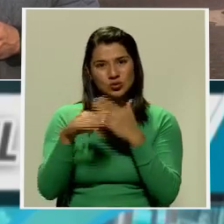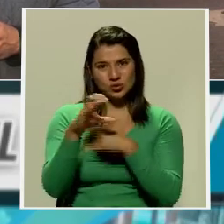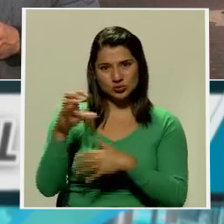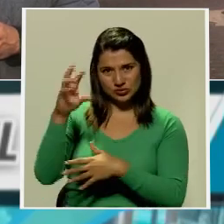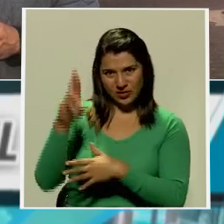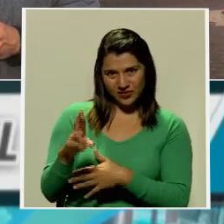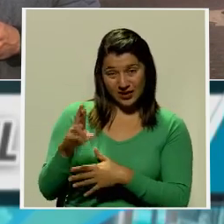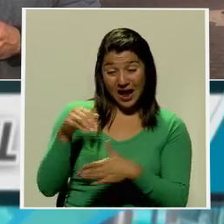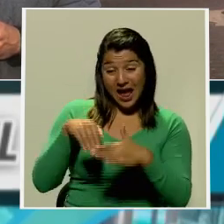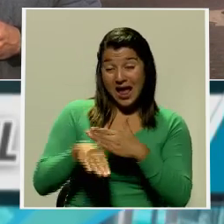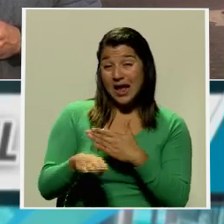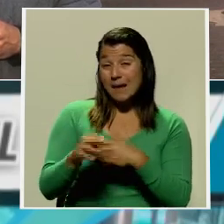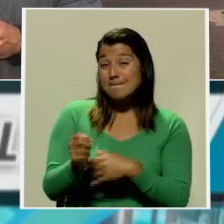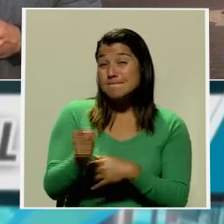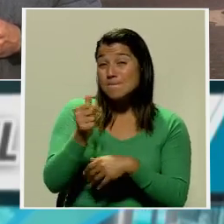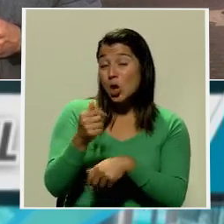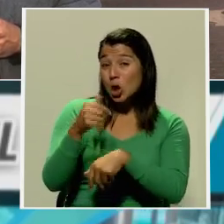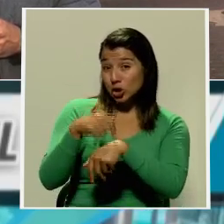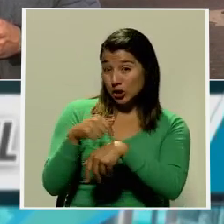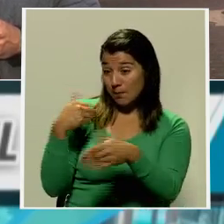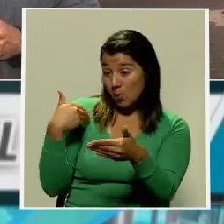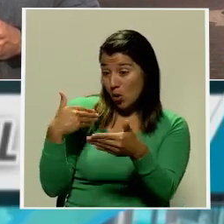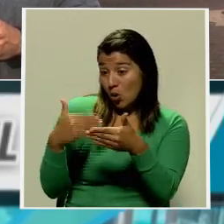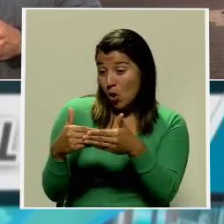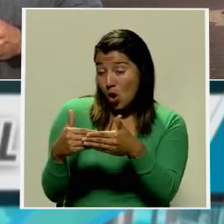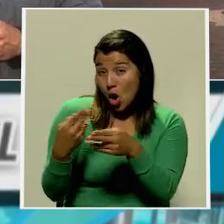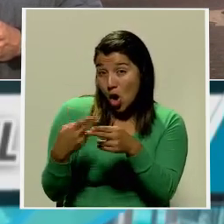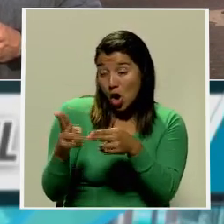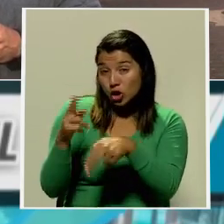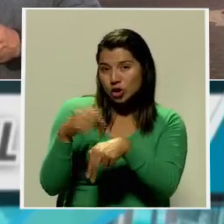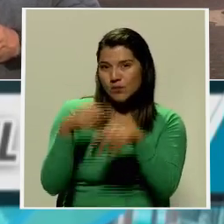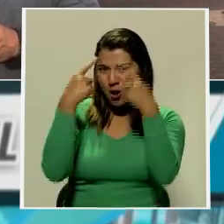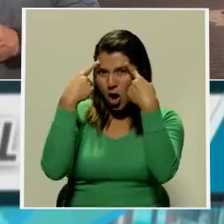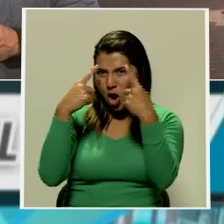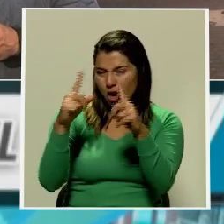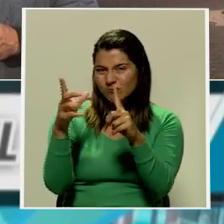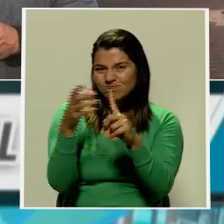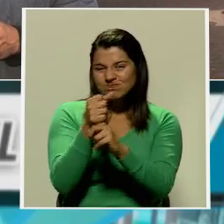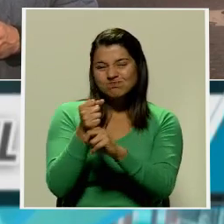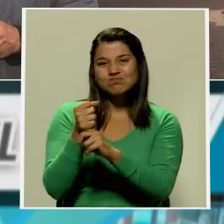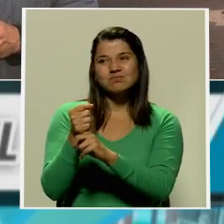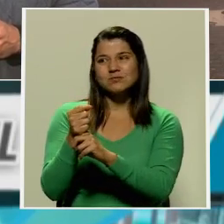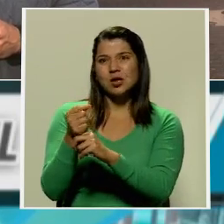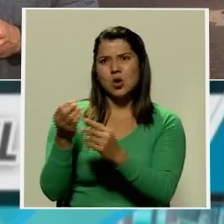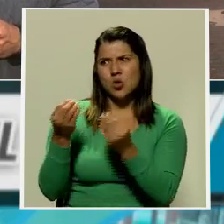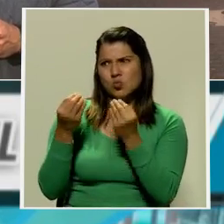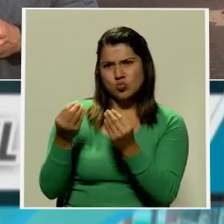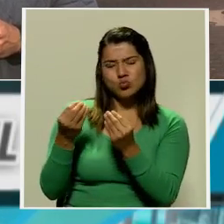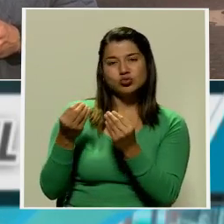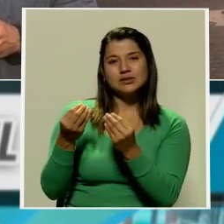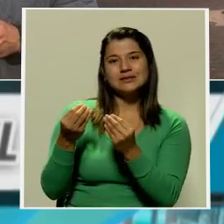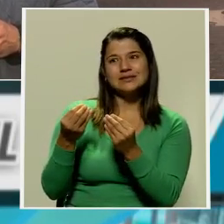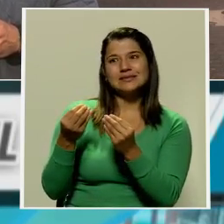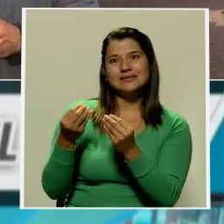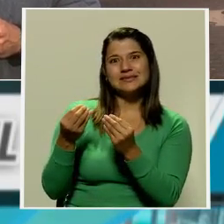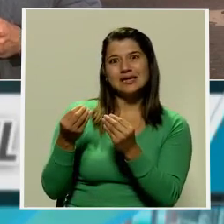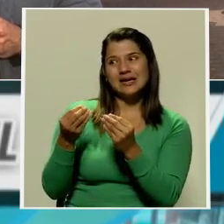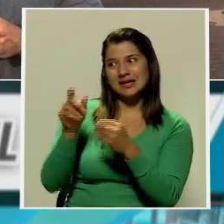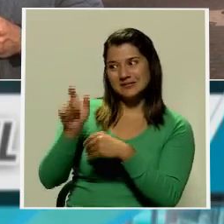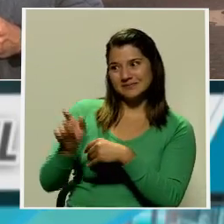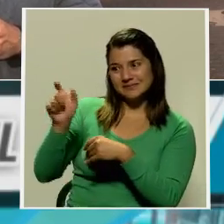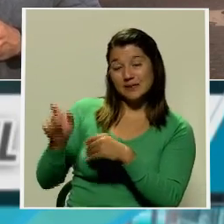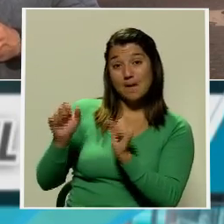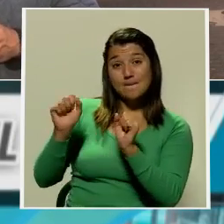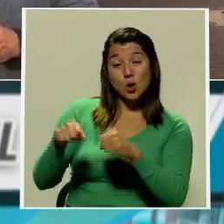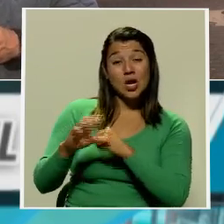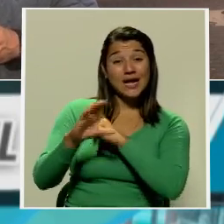se ha logrado casos concretos de ejemplificar y de castigar, de punir una